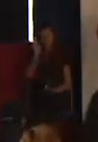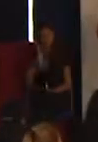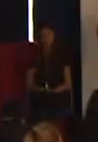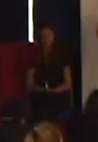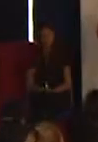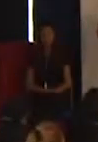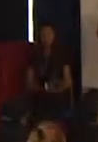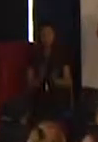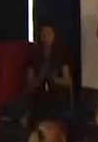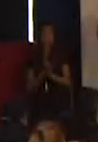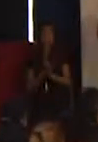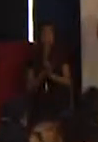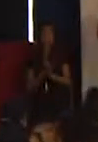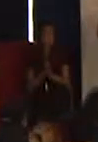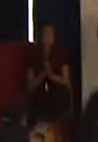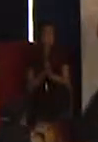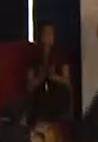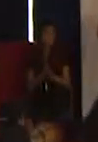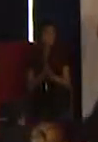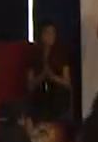adelante.